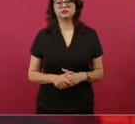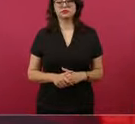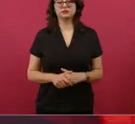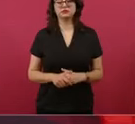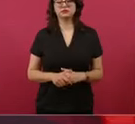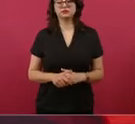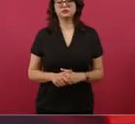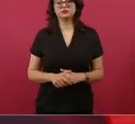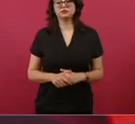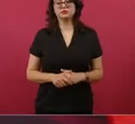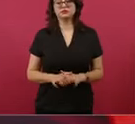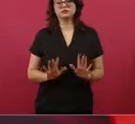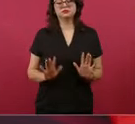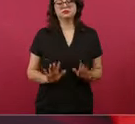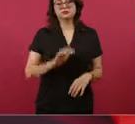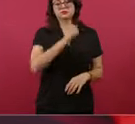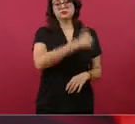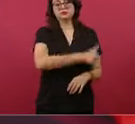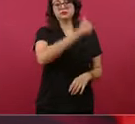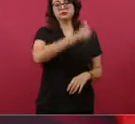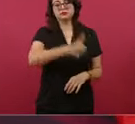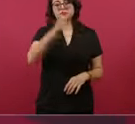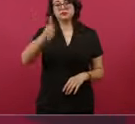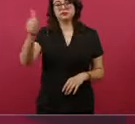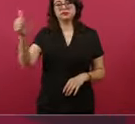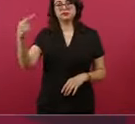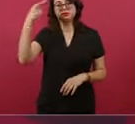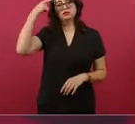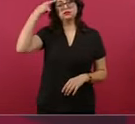Y cada quien tiene su conciencia tranquila.